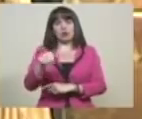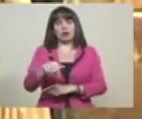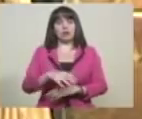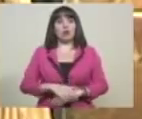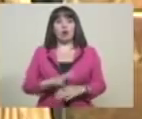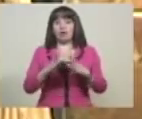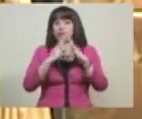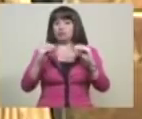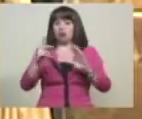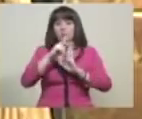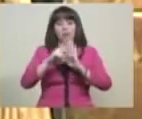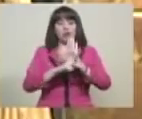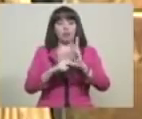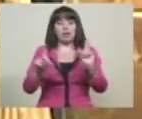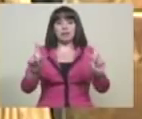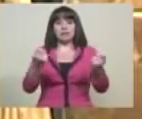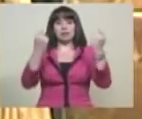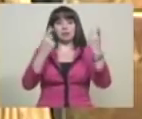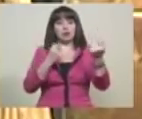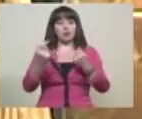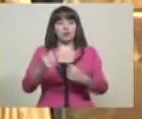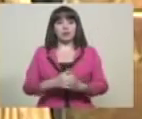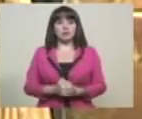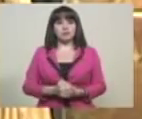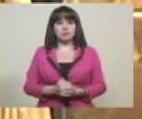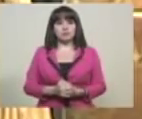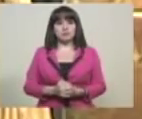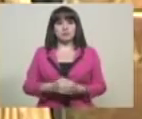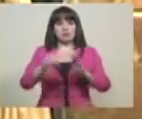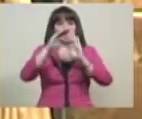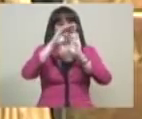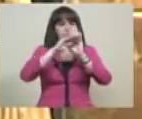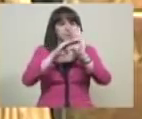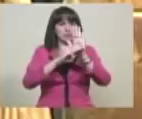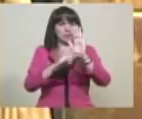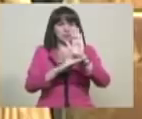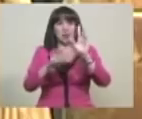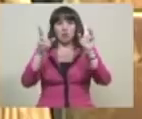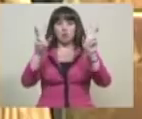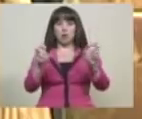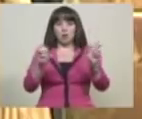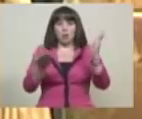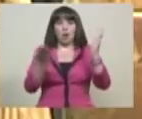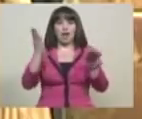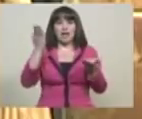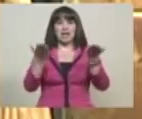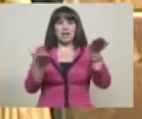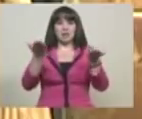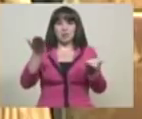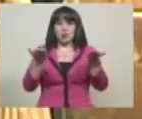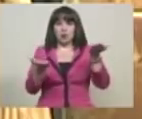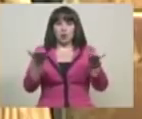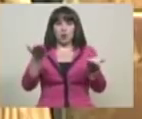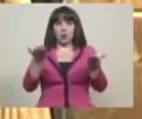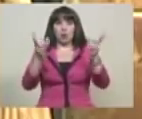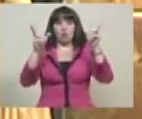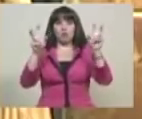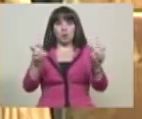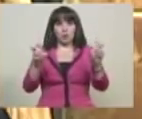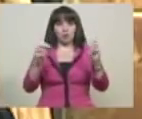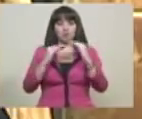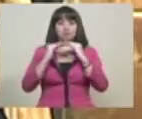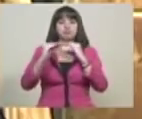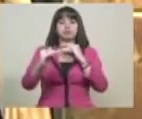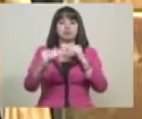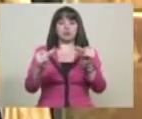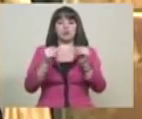de todo el programa de recuperación económica. Restablecer equilibrios, establecer equilibrios nuevos, corrijo.